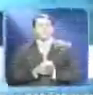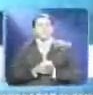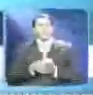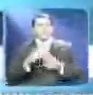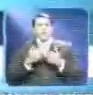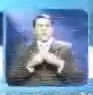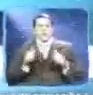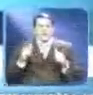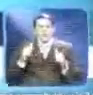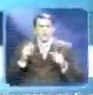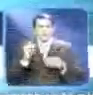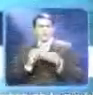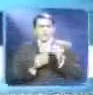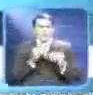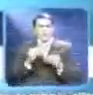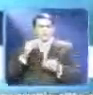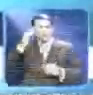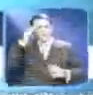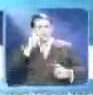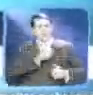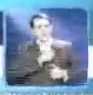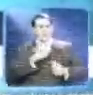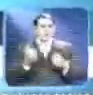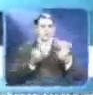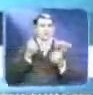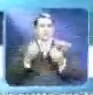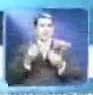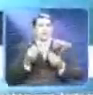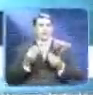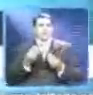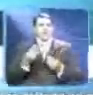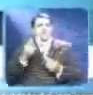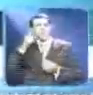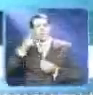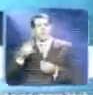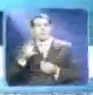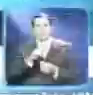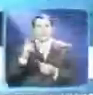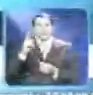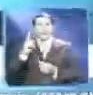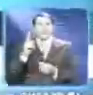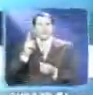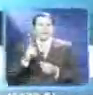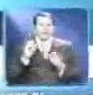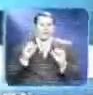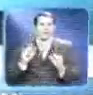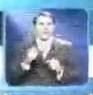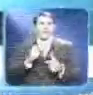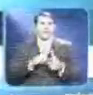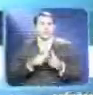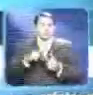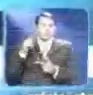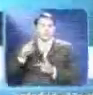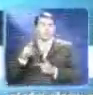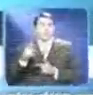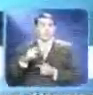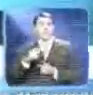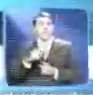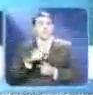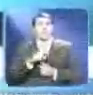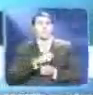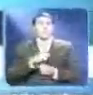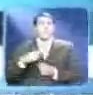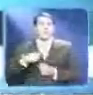cualquier intervención militar violenta, que es lo que hay que evitar. Entonces, en ese sentido, los privados de libertad